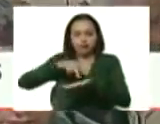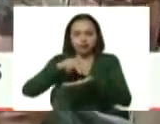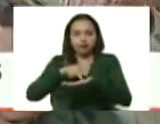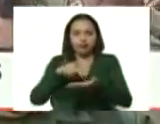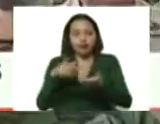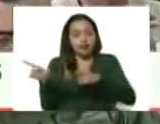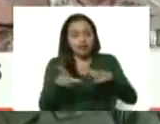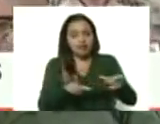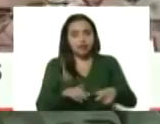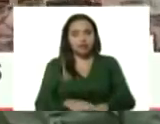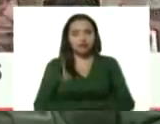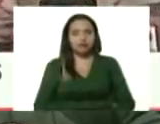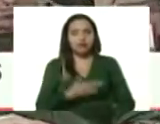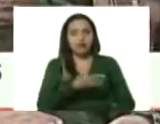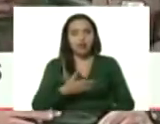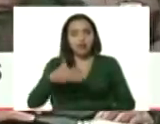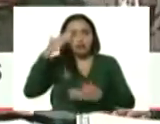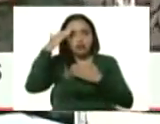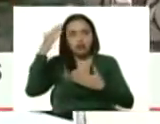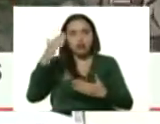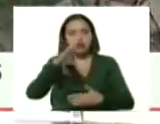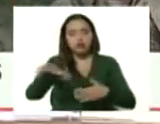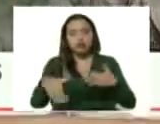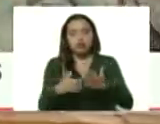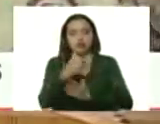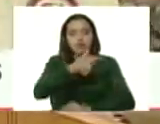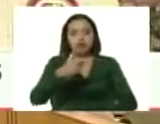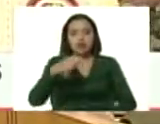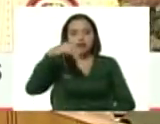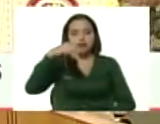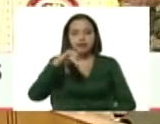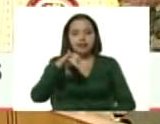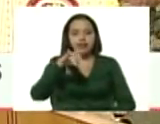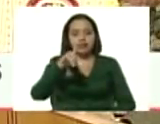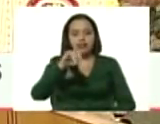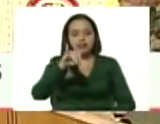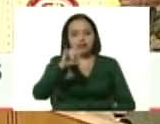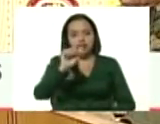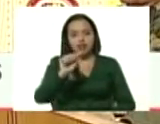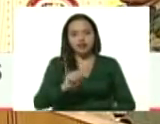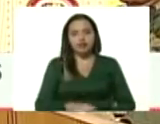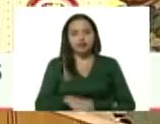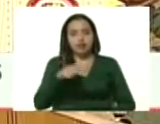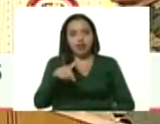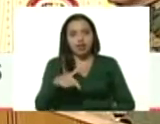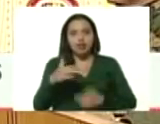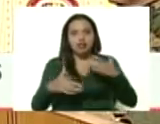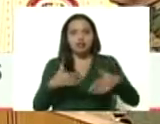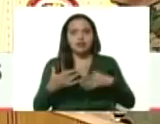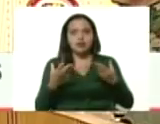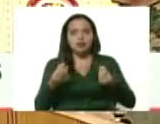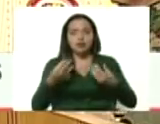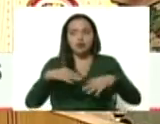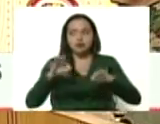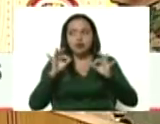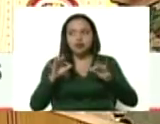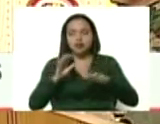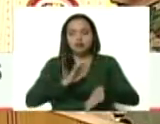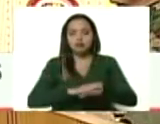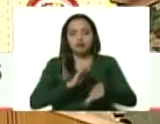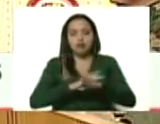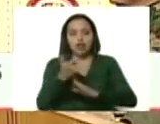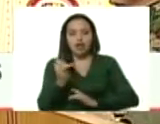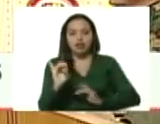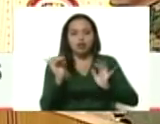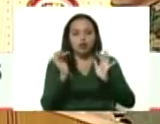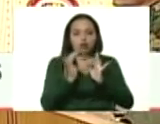Quiero saludar a todos los milicianos y milicianas. Esta jornada es muy especial porque estamos en